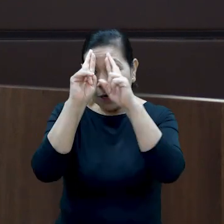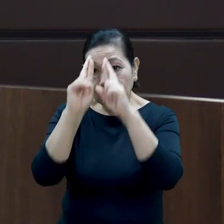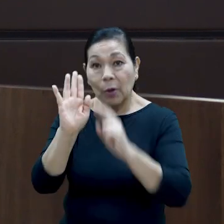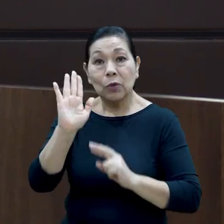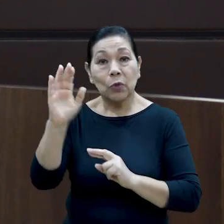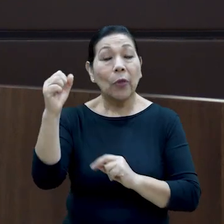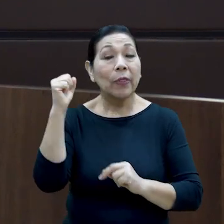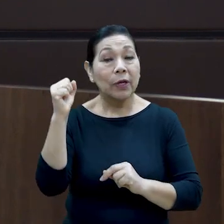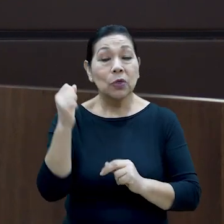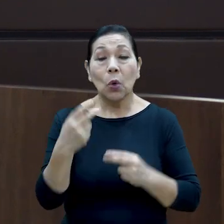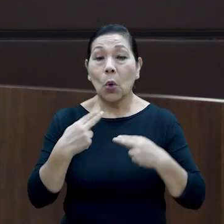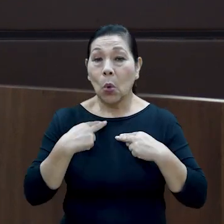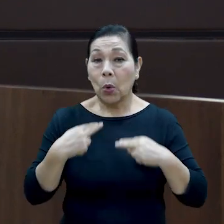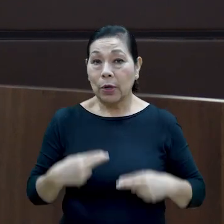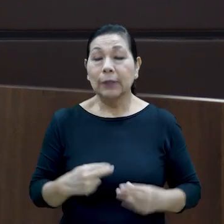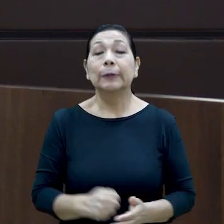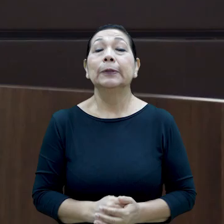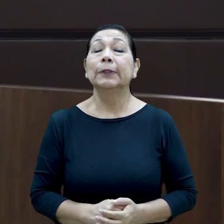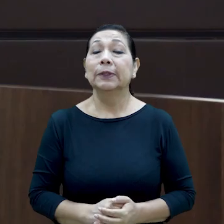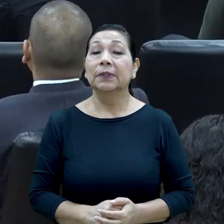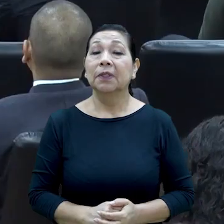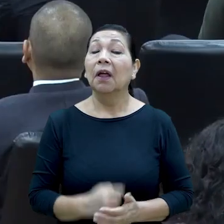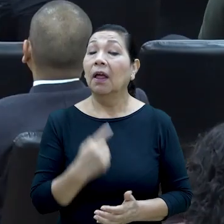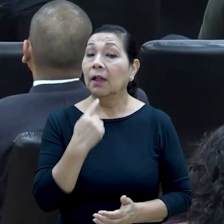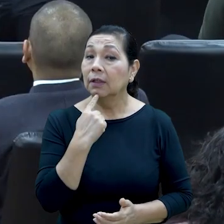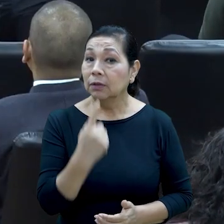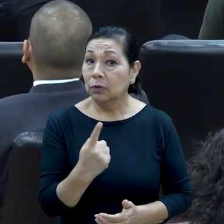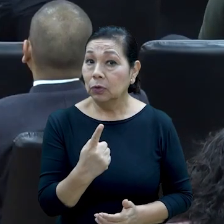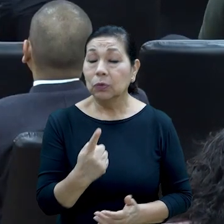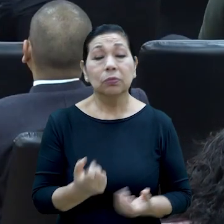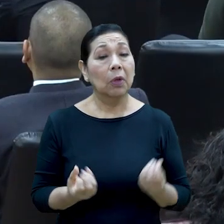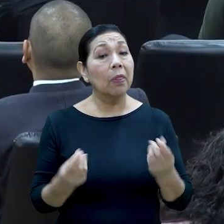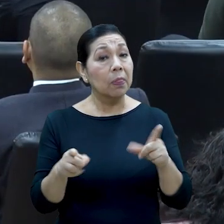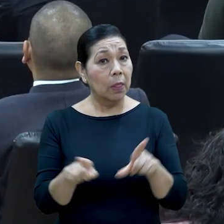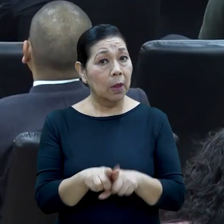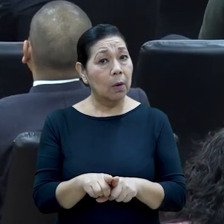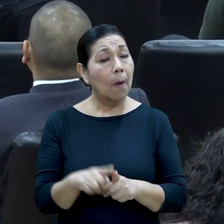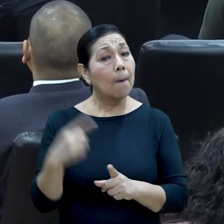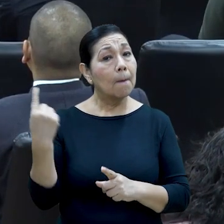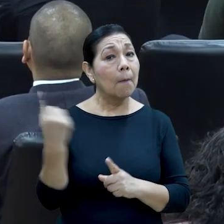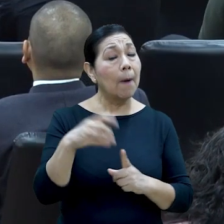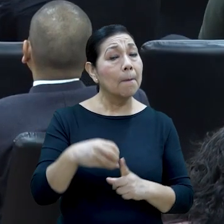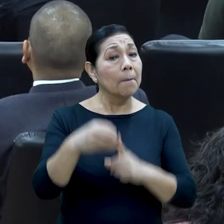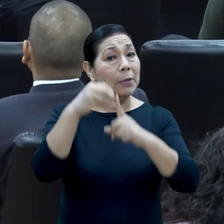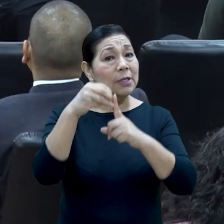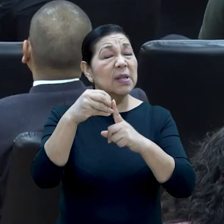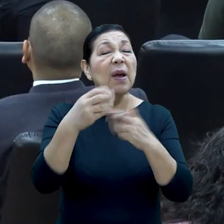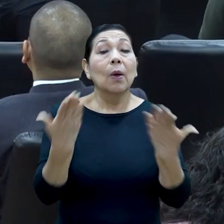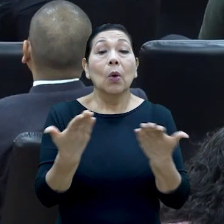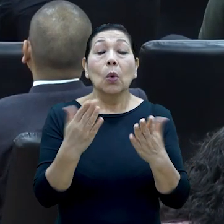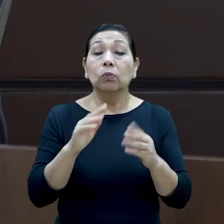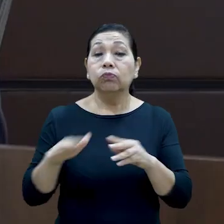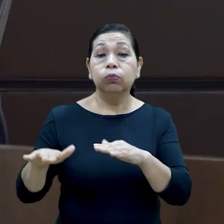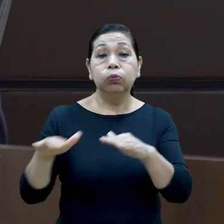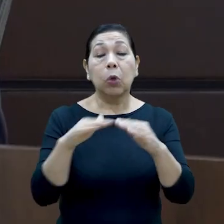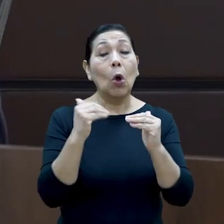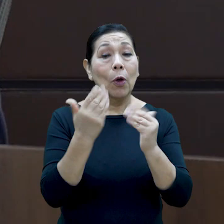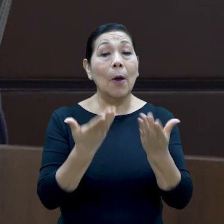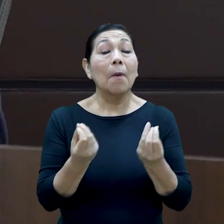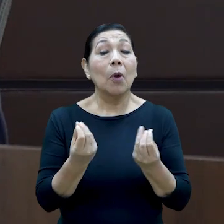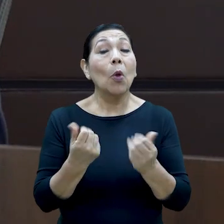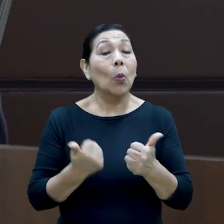el respeto de los derechos humanos y el Estado de Derecho. Destacó que la Corte tiene como uno de los principios fundamentales la